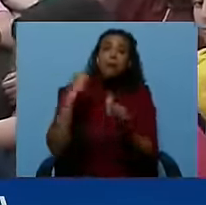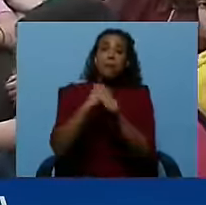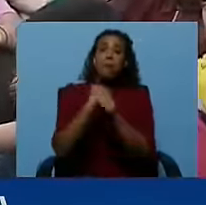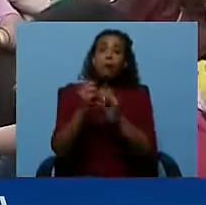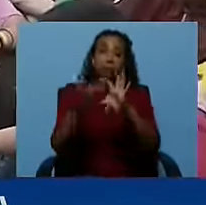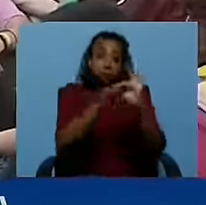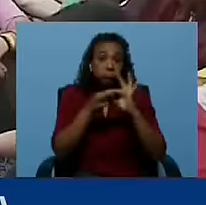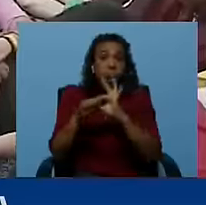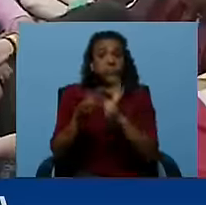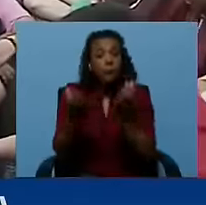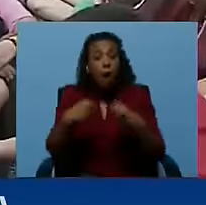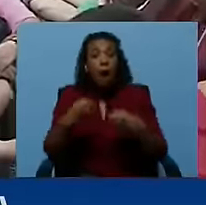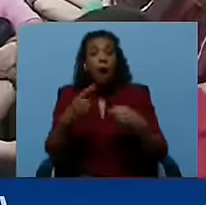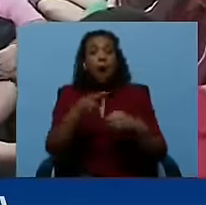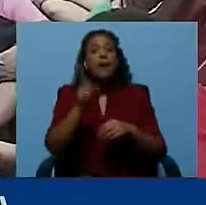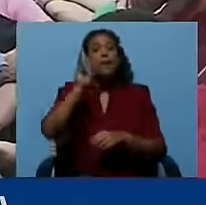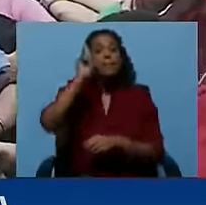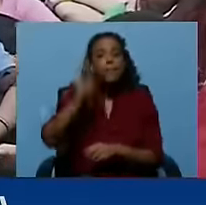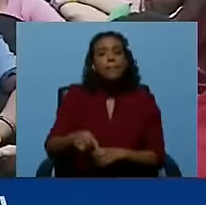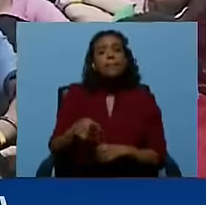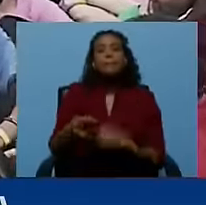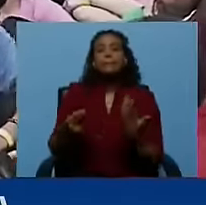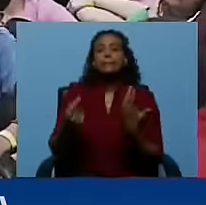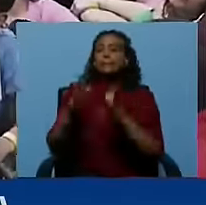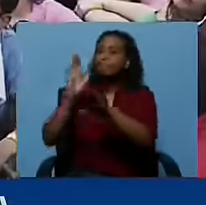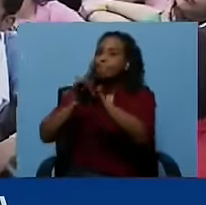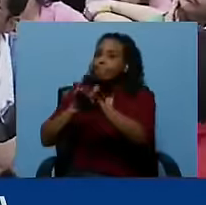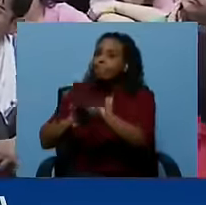Articulemos. Igualmente,